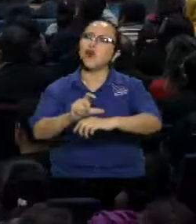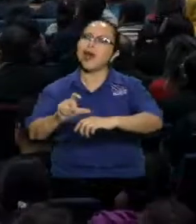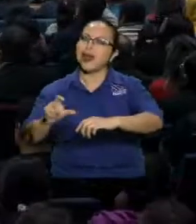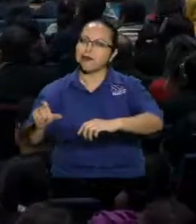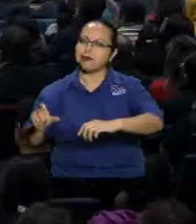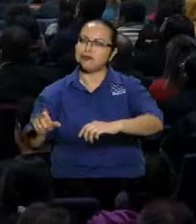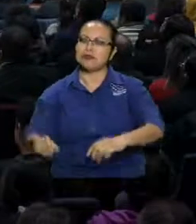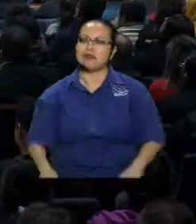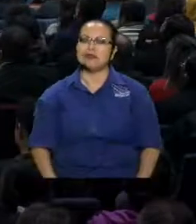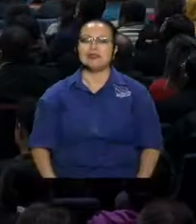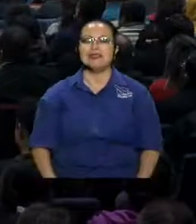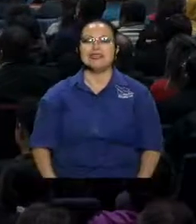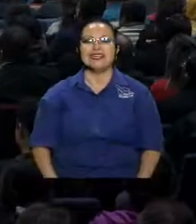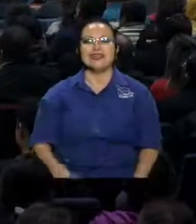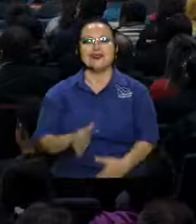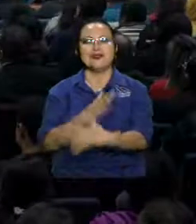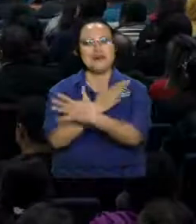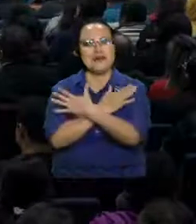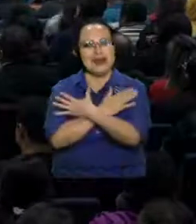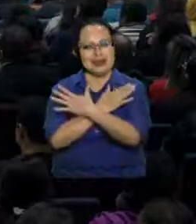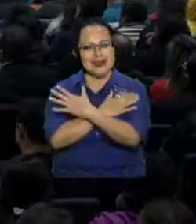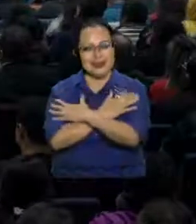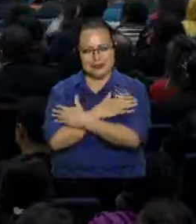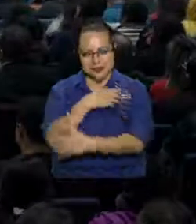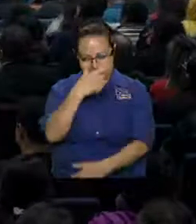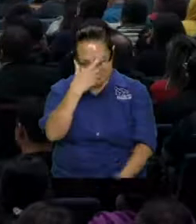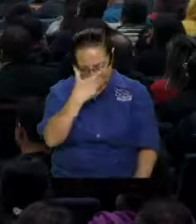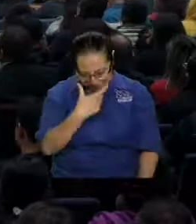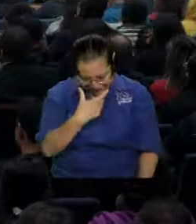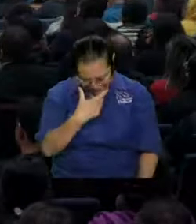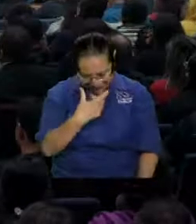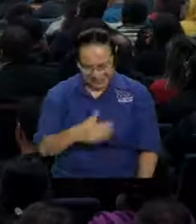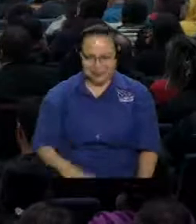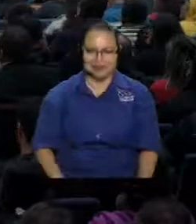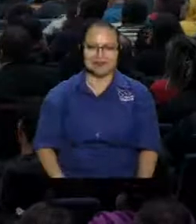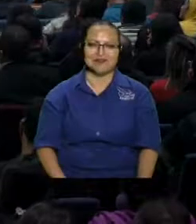tener que seguir. Perdón, los cumpleañeros tienen la culpa.